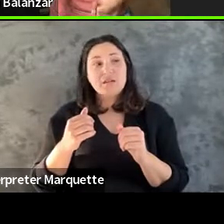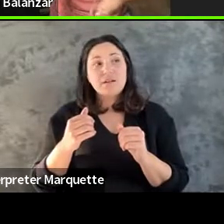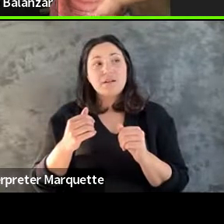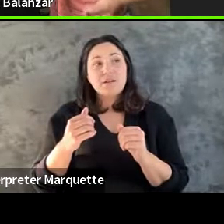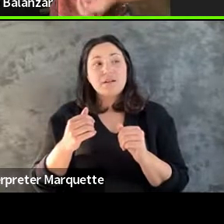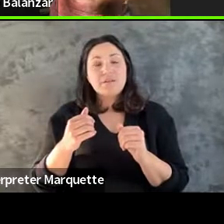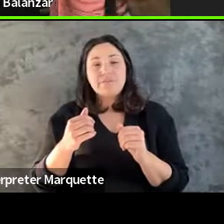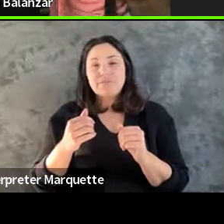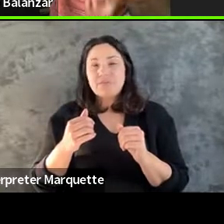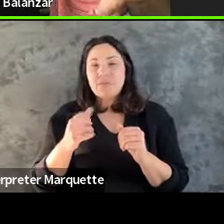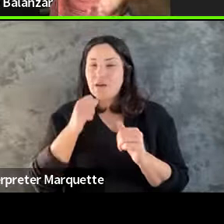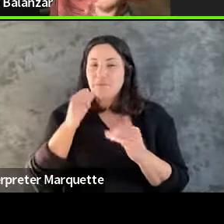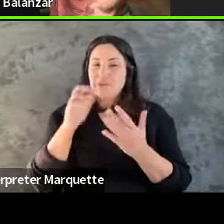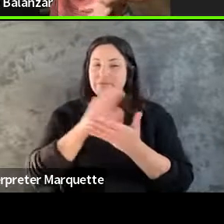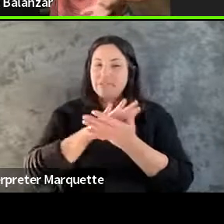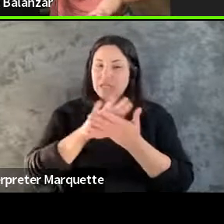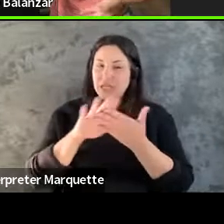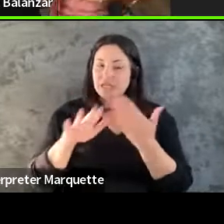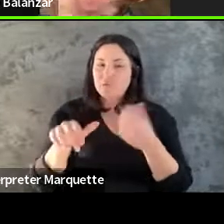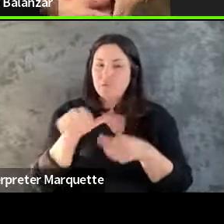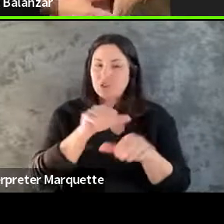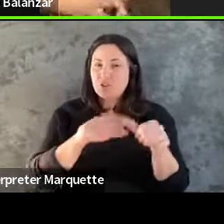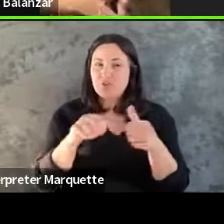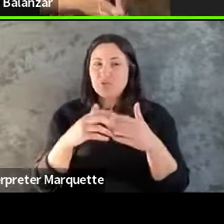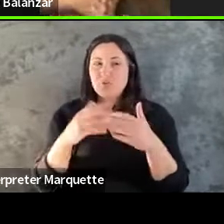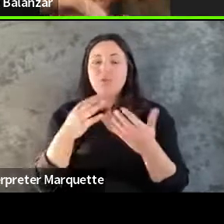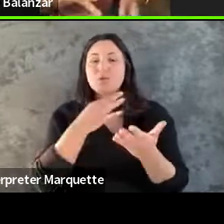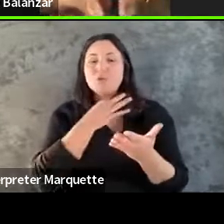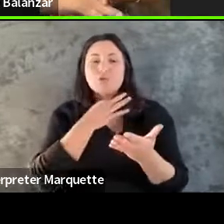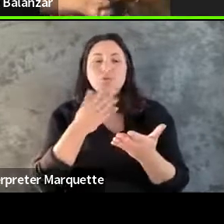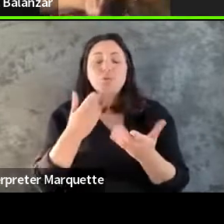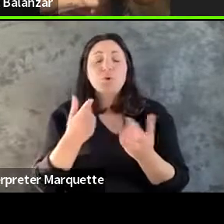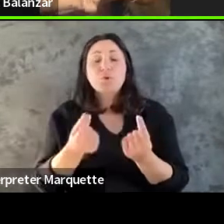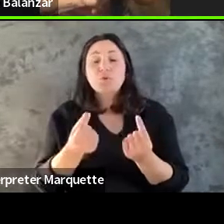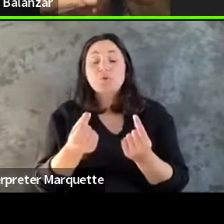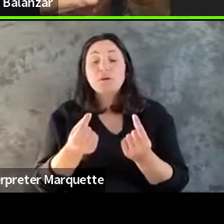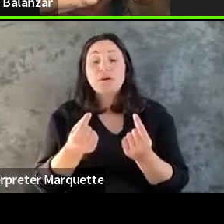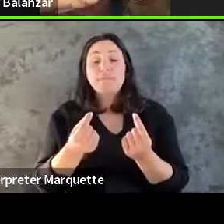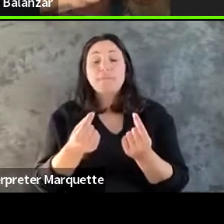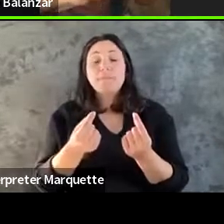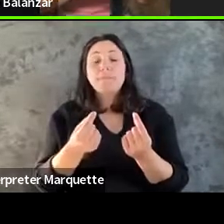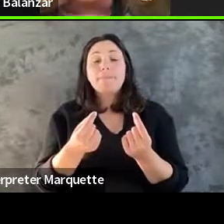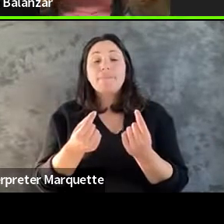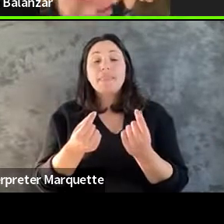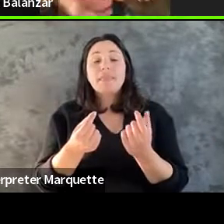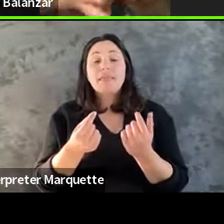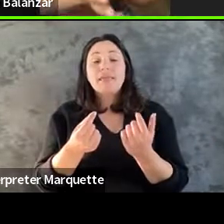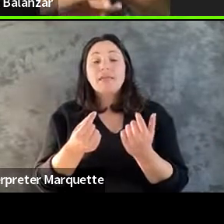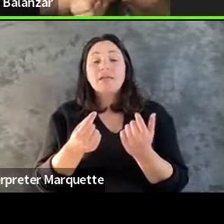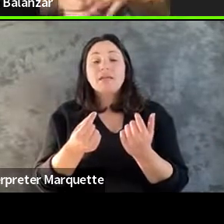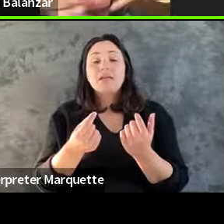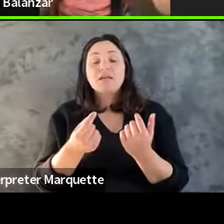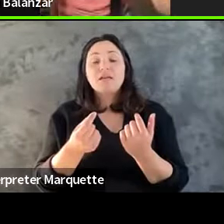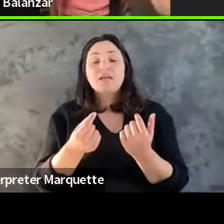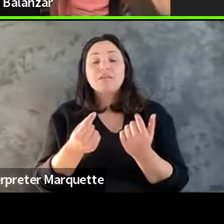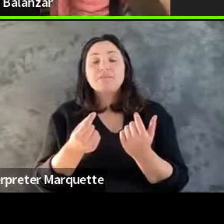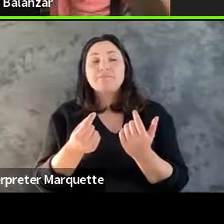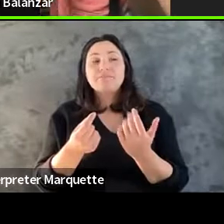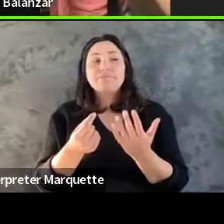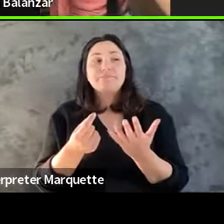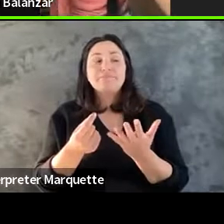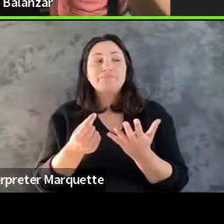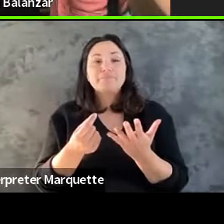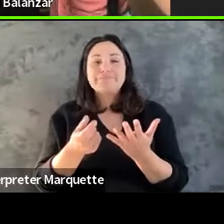están trabajando o cómo irán a trabajar para poder un poquito en eso, no